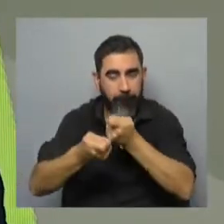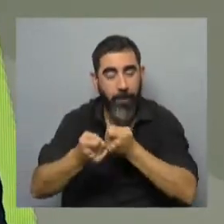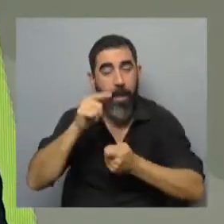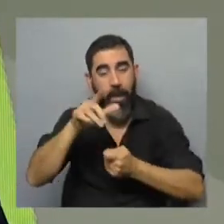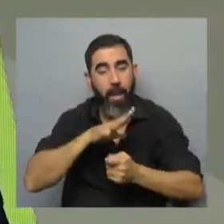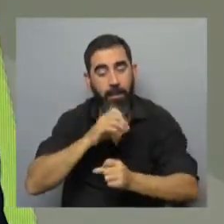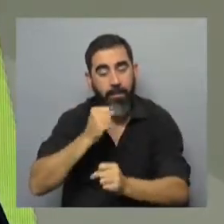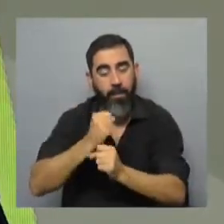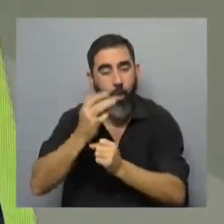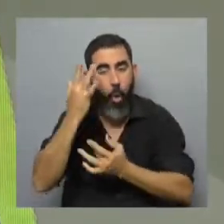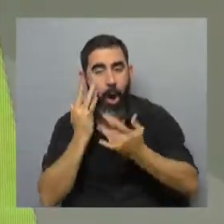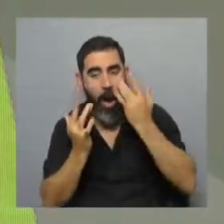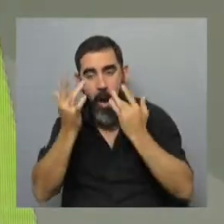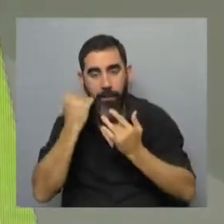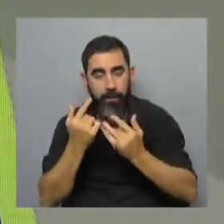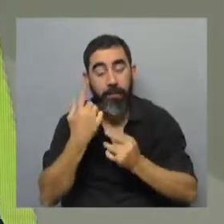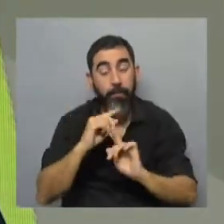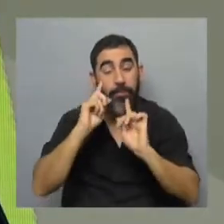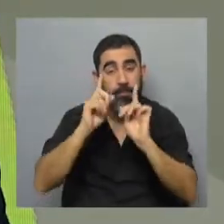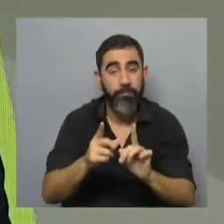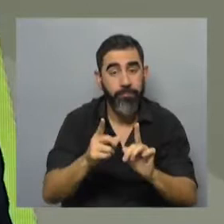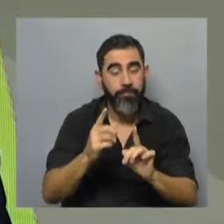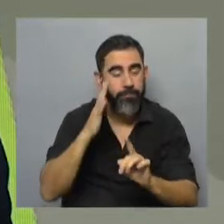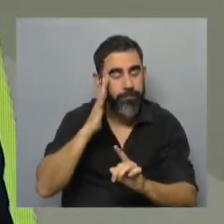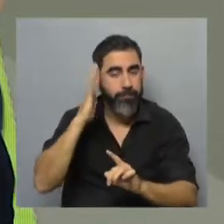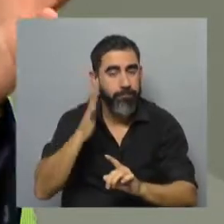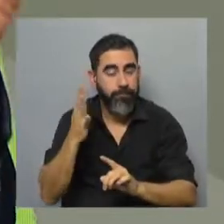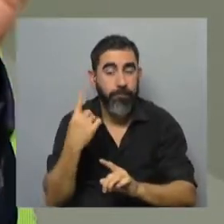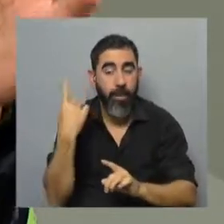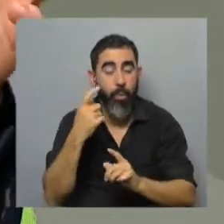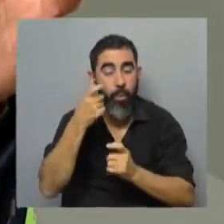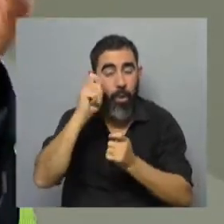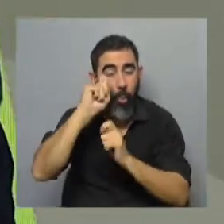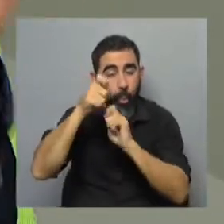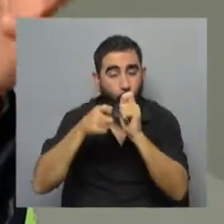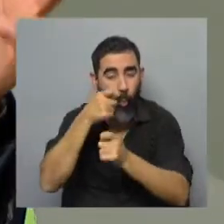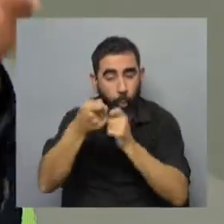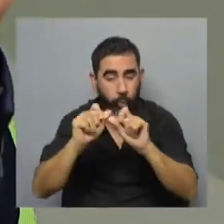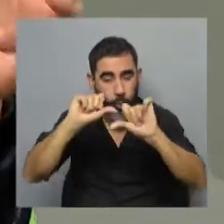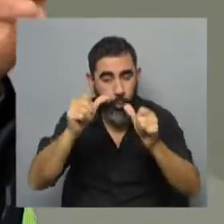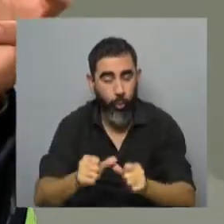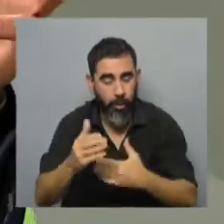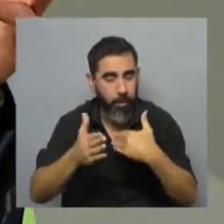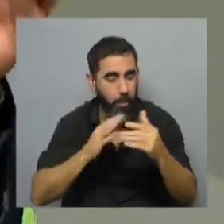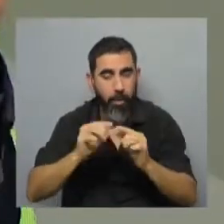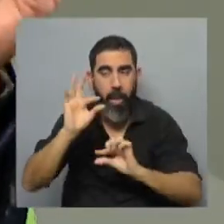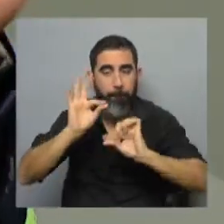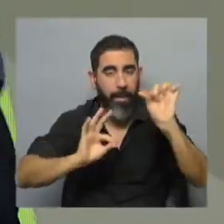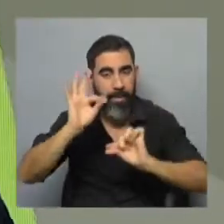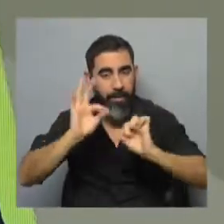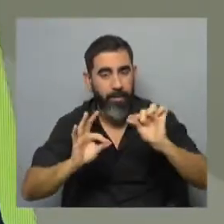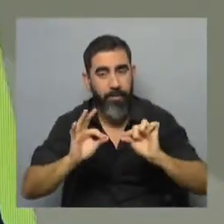hay trabajo de artistas. Pero dando un paso más, podemos pensar que cada escultura que vemos, no importa su tamaño, de un dinosaurio,